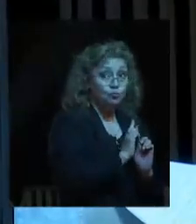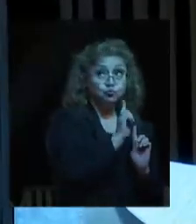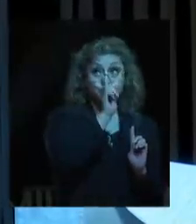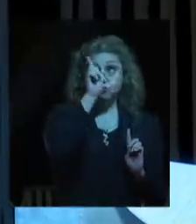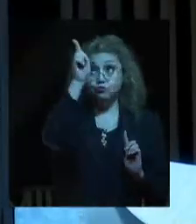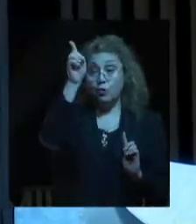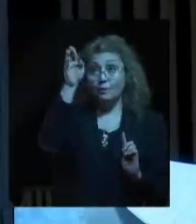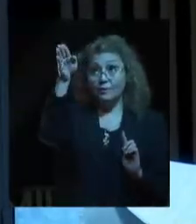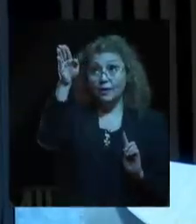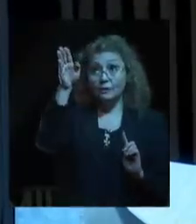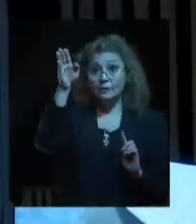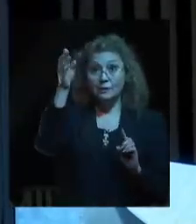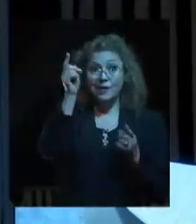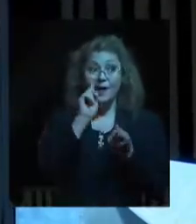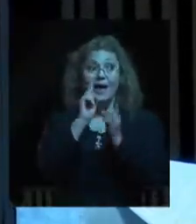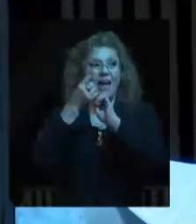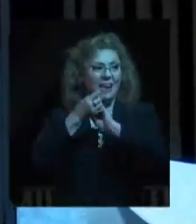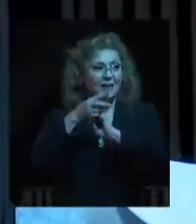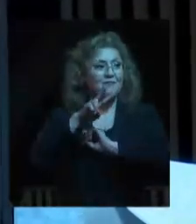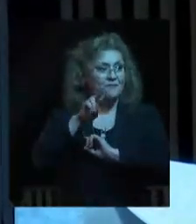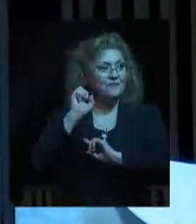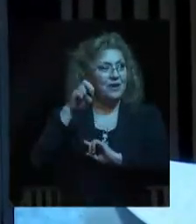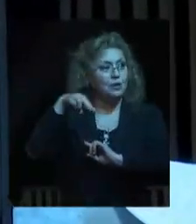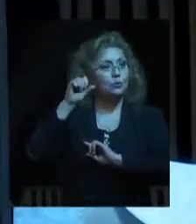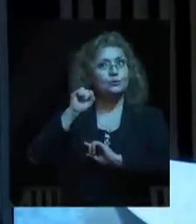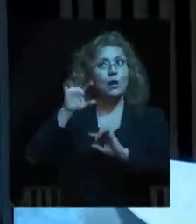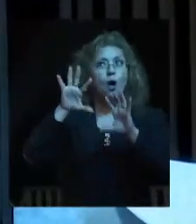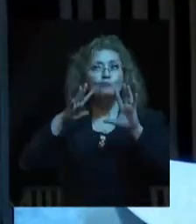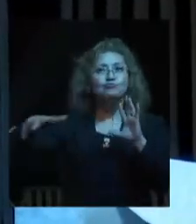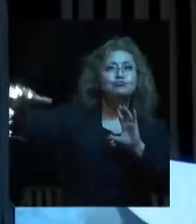atmósfera, al revés de Venus, la atmósfera de Marte es muy tenue.